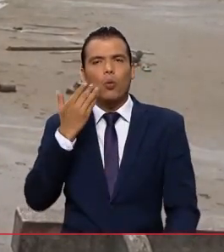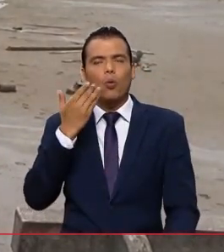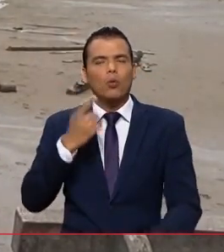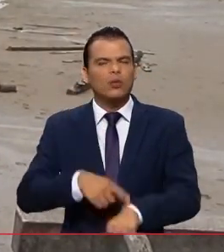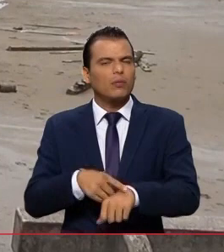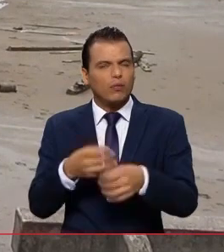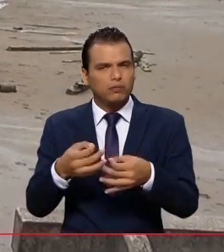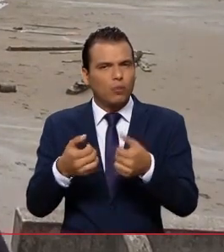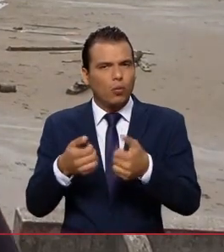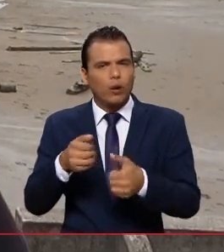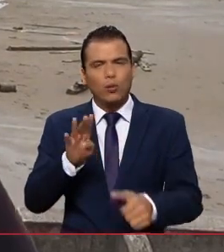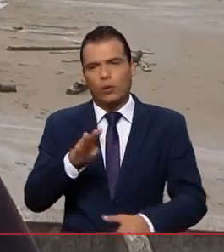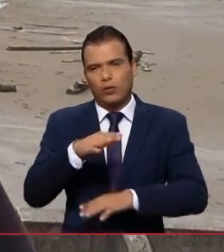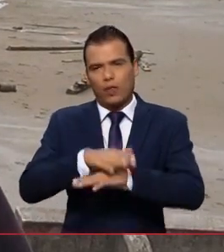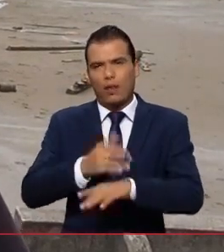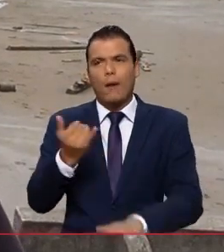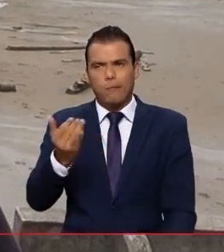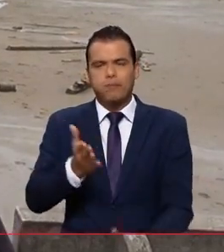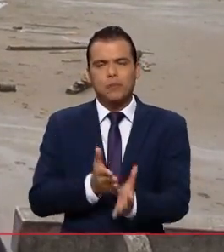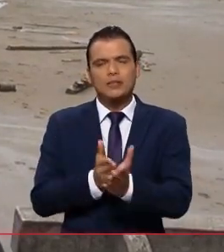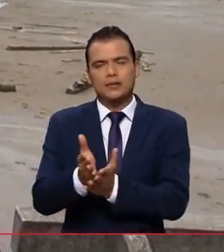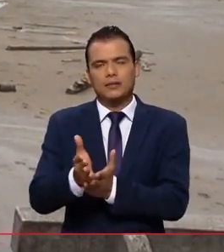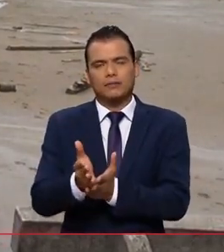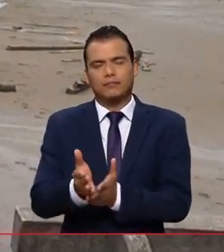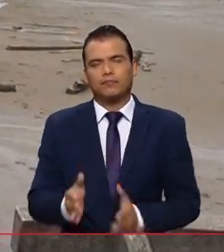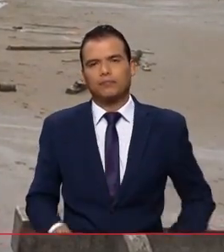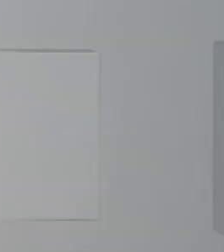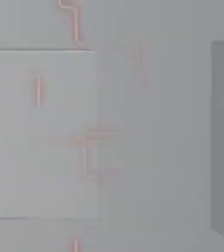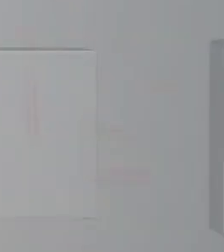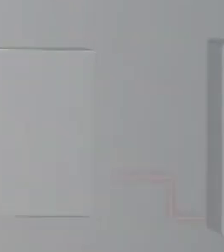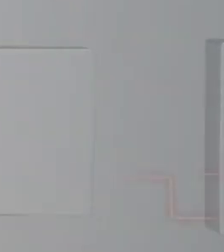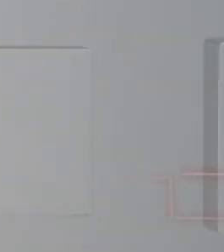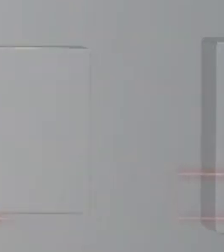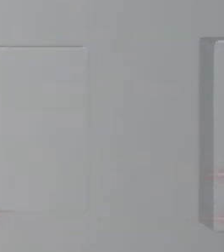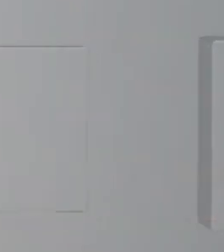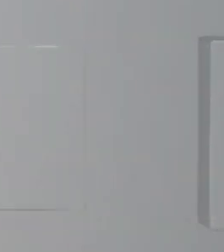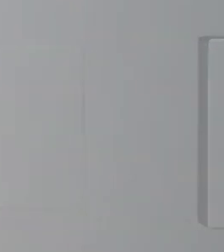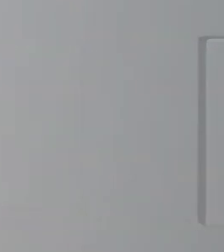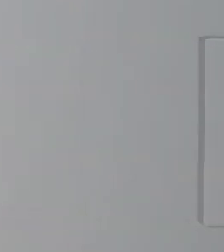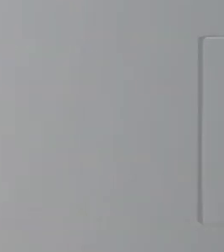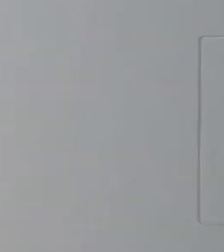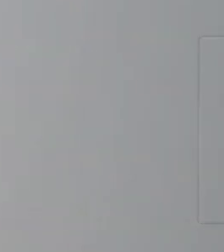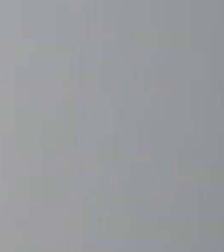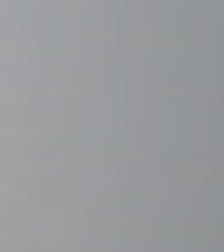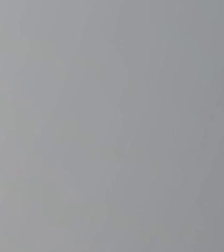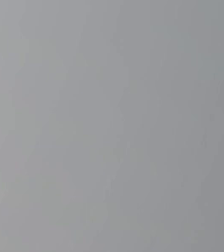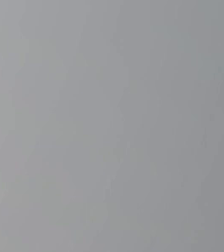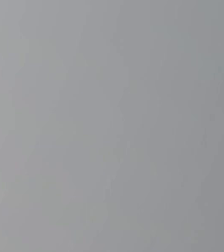Desde Buenaventura informó para Telepacífico Noticias, Jefferson Alarcón Perdomo.